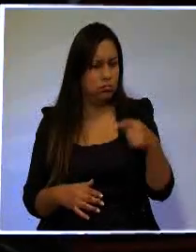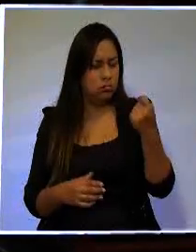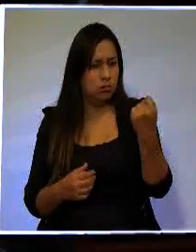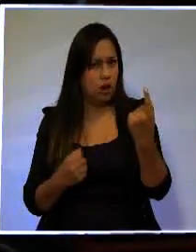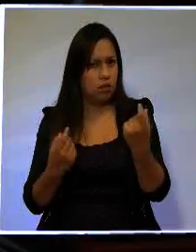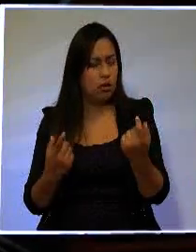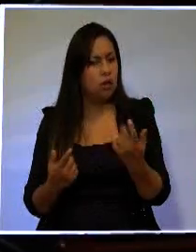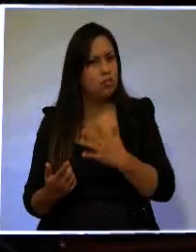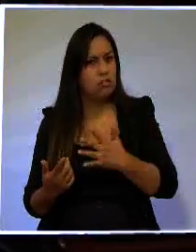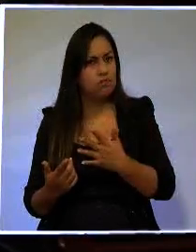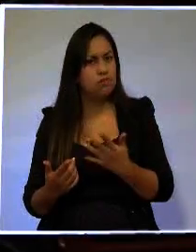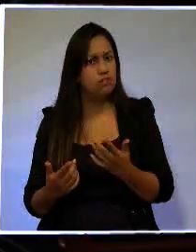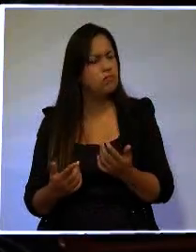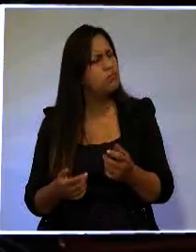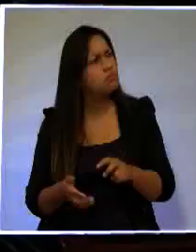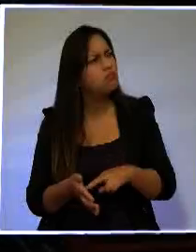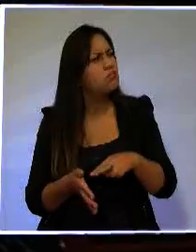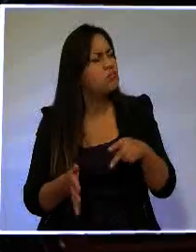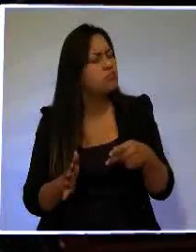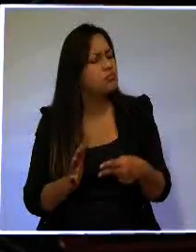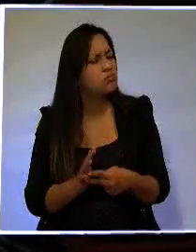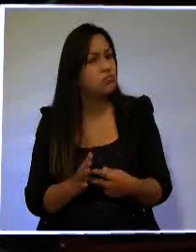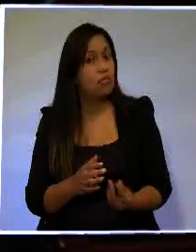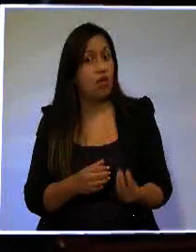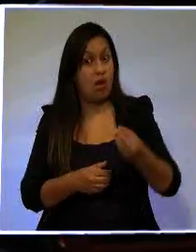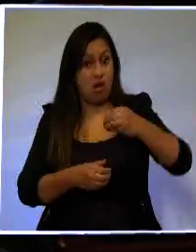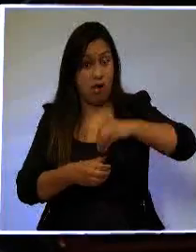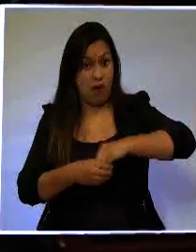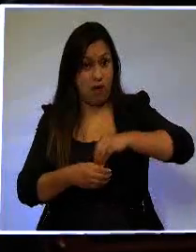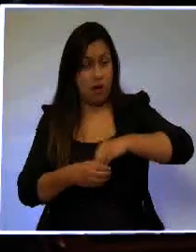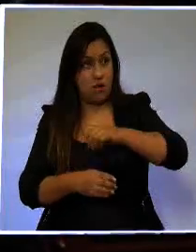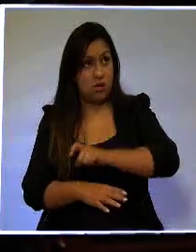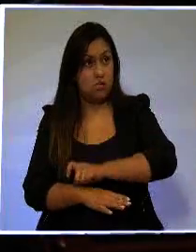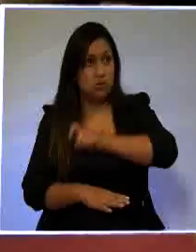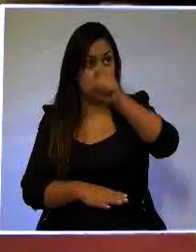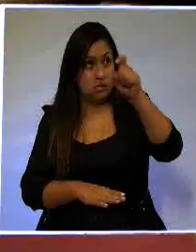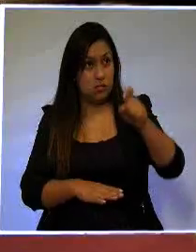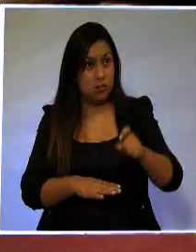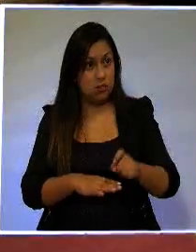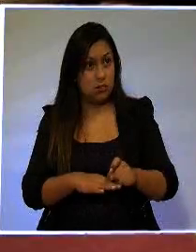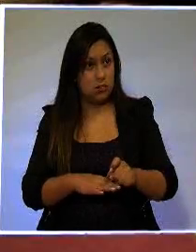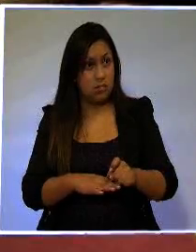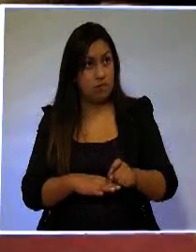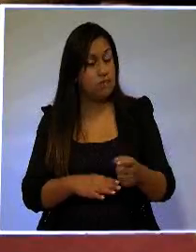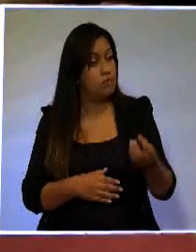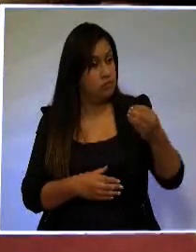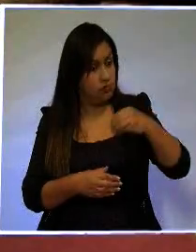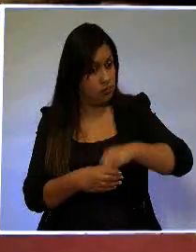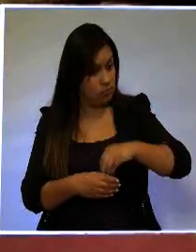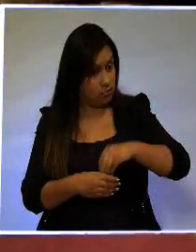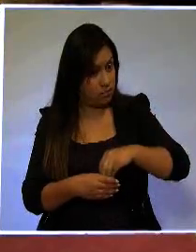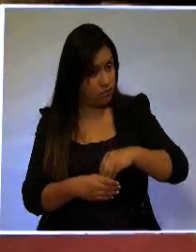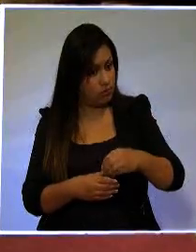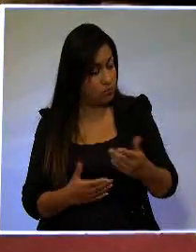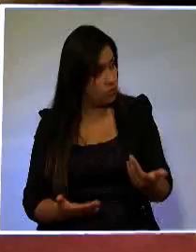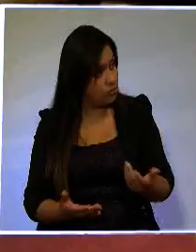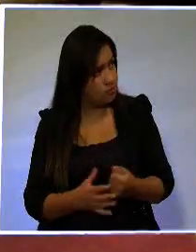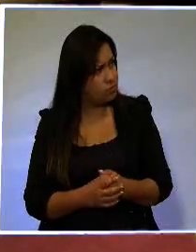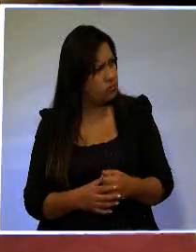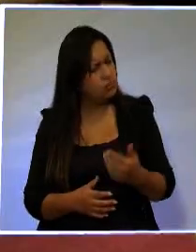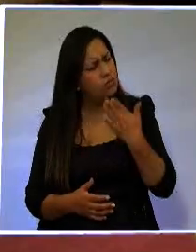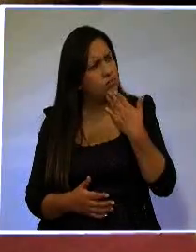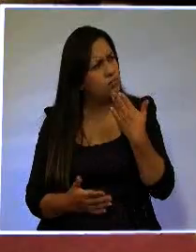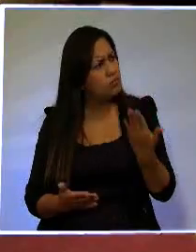puede registrar o puede entender como estos movimientos eh al interior del volcán Cómo podría entenderse esta